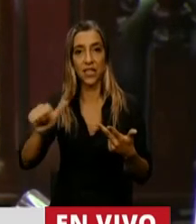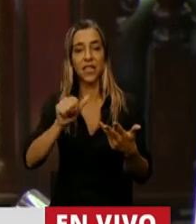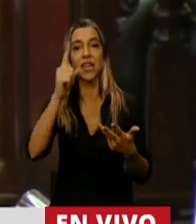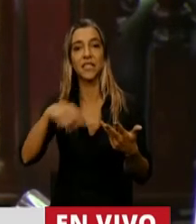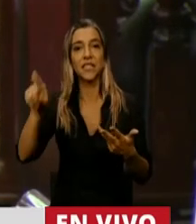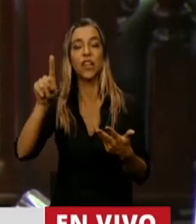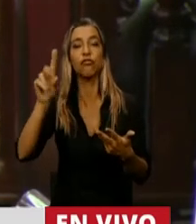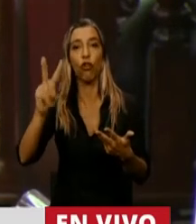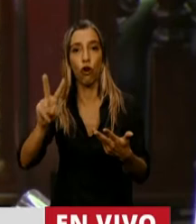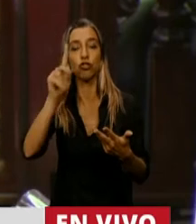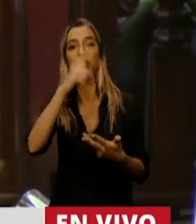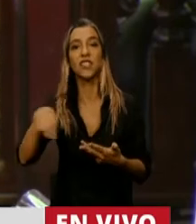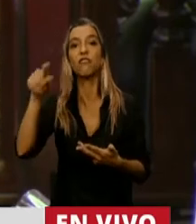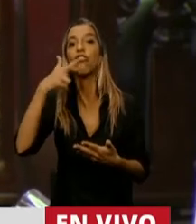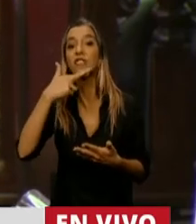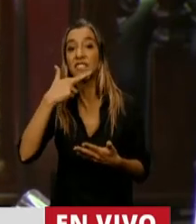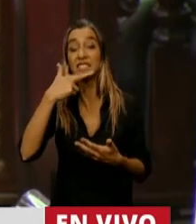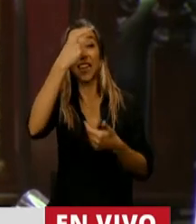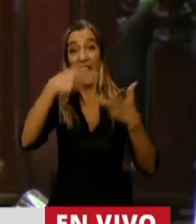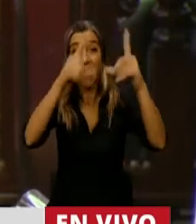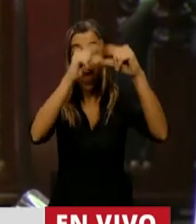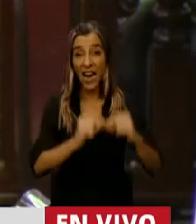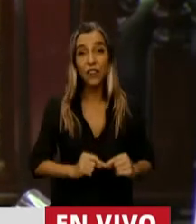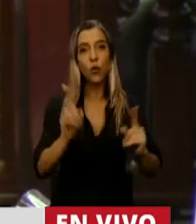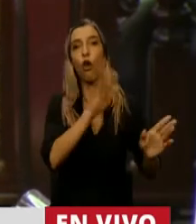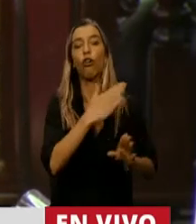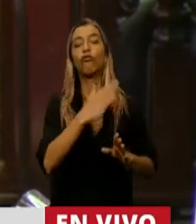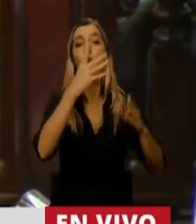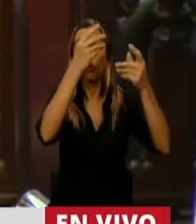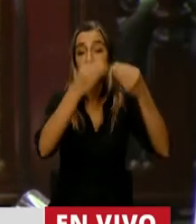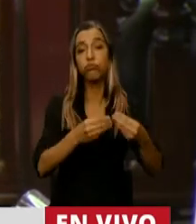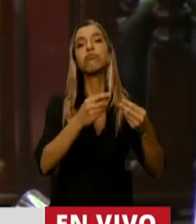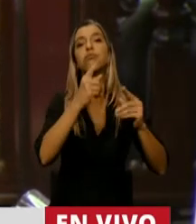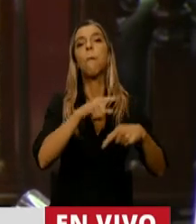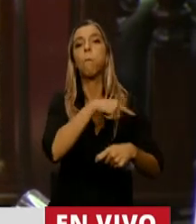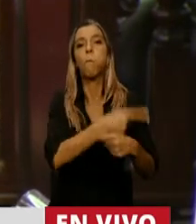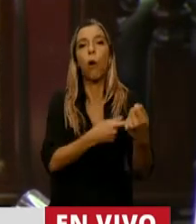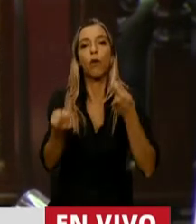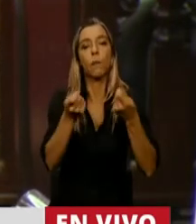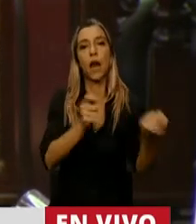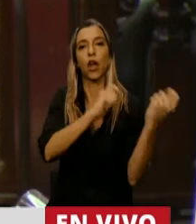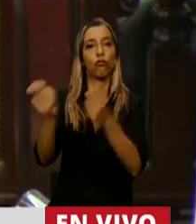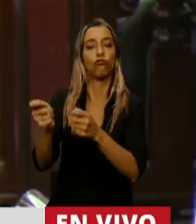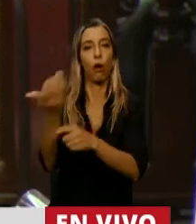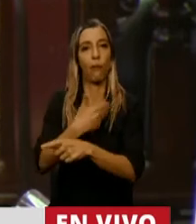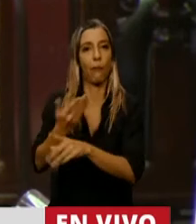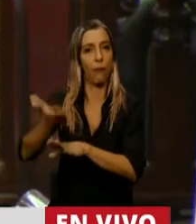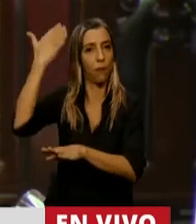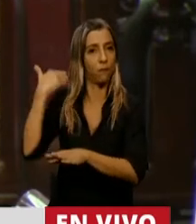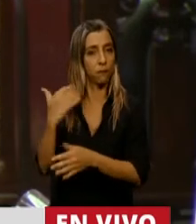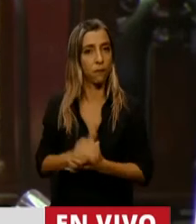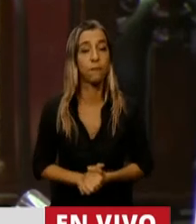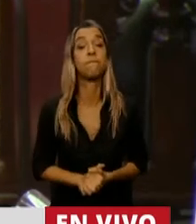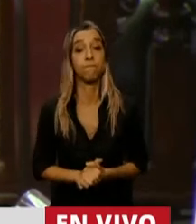y en el 117. Delegaciones 14. En nuestra propuesta de presupuesto dictaminado